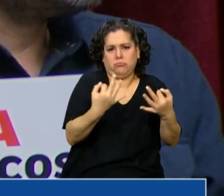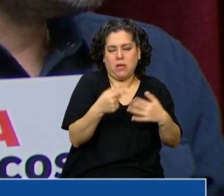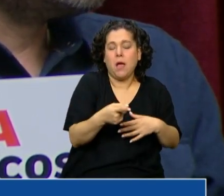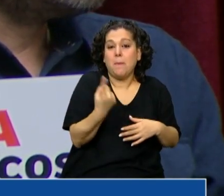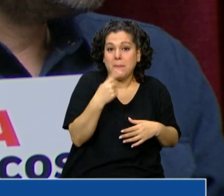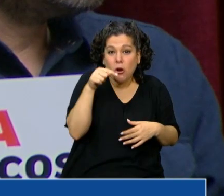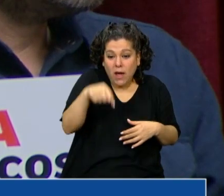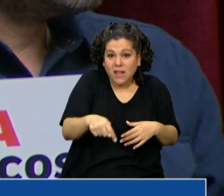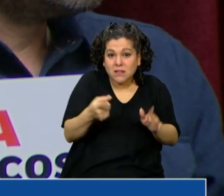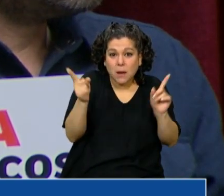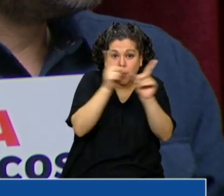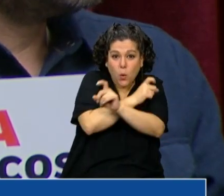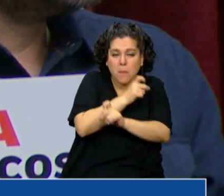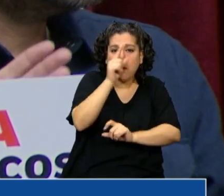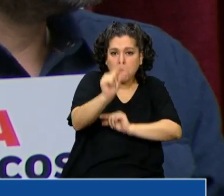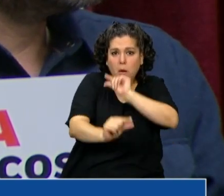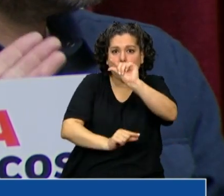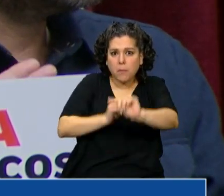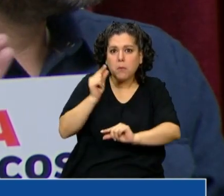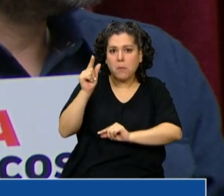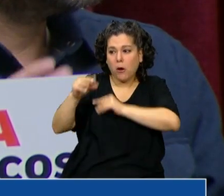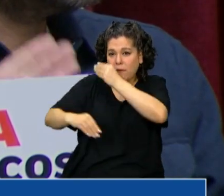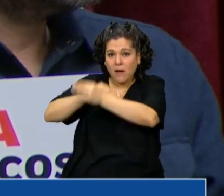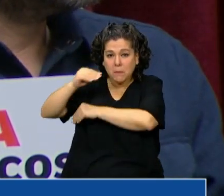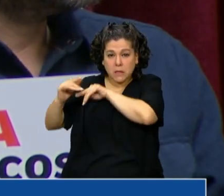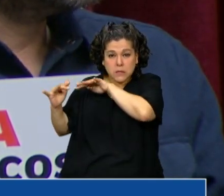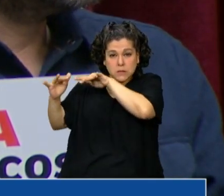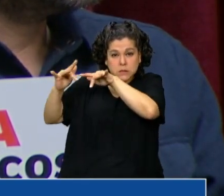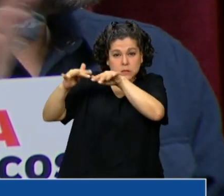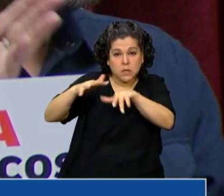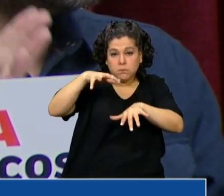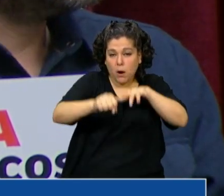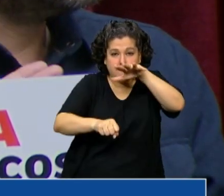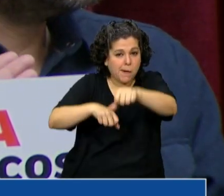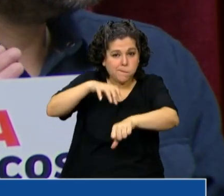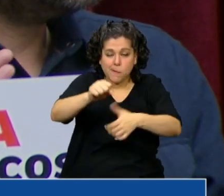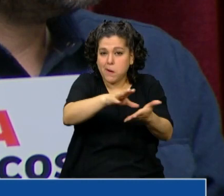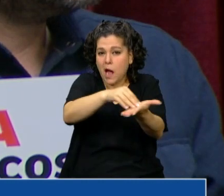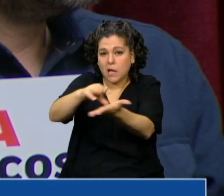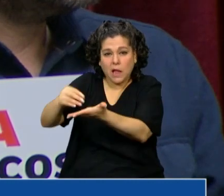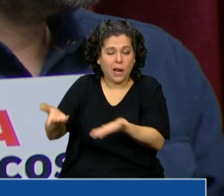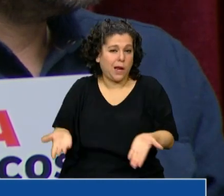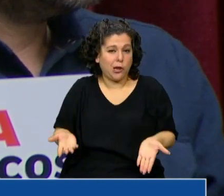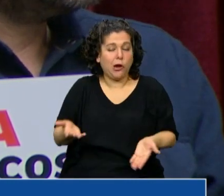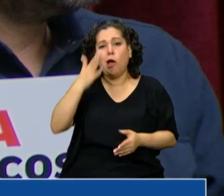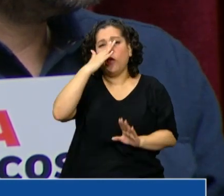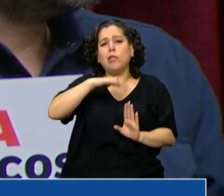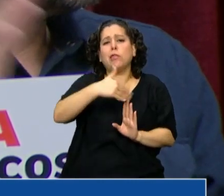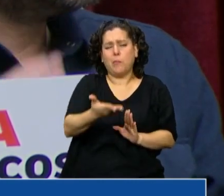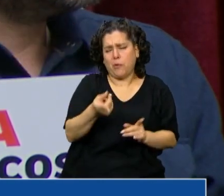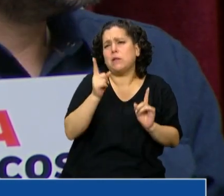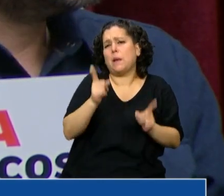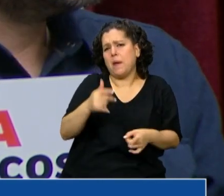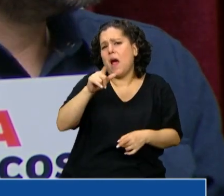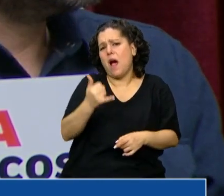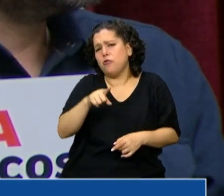gente va a tener que ir a ocupar terrenos ociosos. Luego viene el problema de la falta de urbanización completa